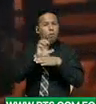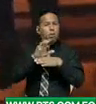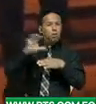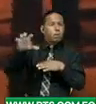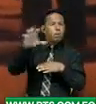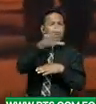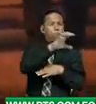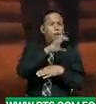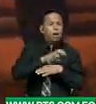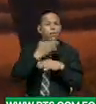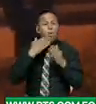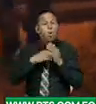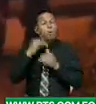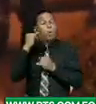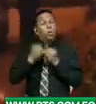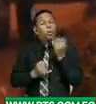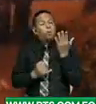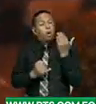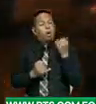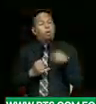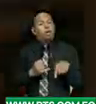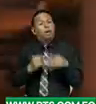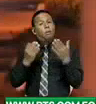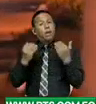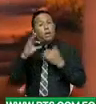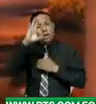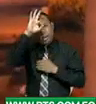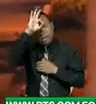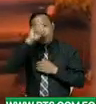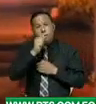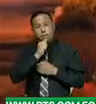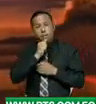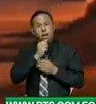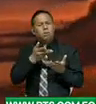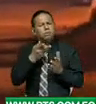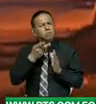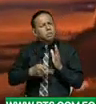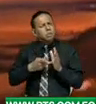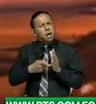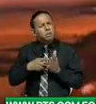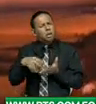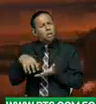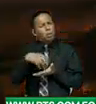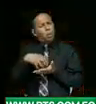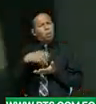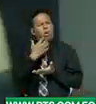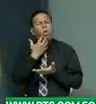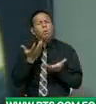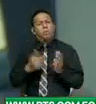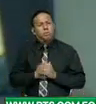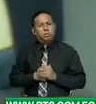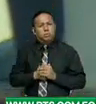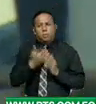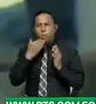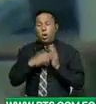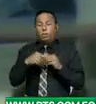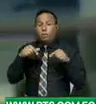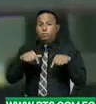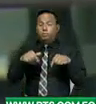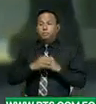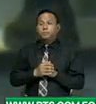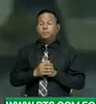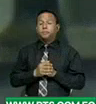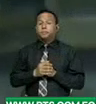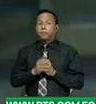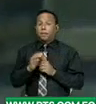recientemente en una clínica Privada de Guayaquil genera algunas dudas por ejemplo en lugar de la custodia que otorga el